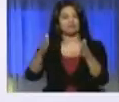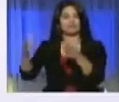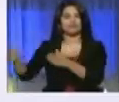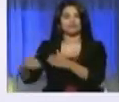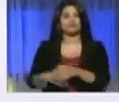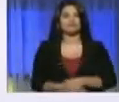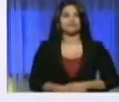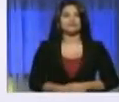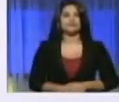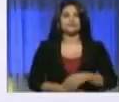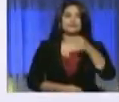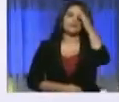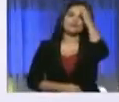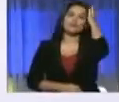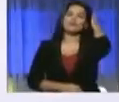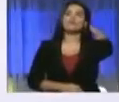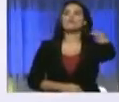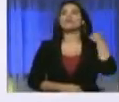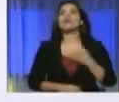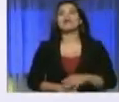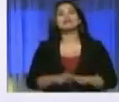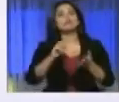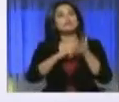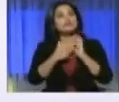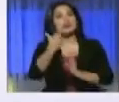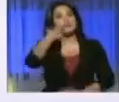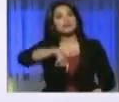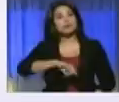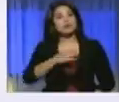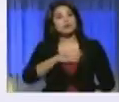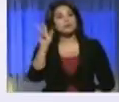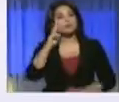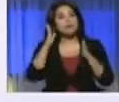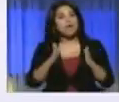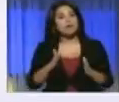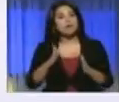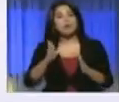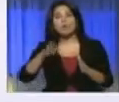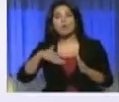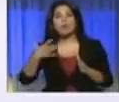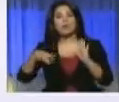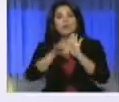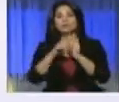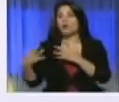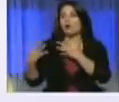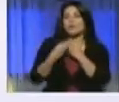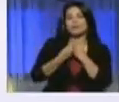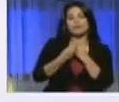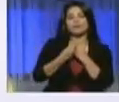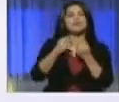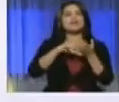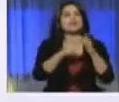Que es el derecho que tiene el ciudadano a ser acompañado y protegido. ¿Qué es un cuadrante de